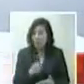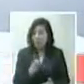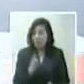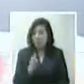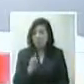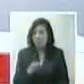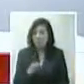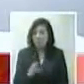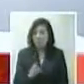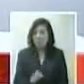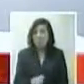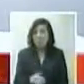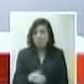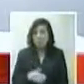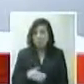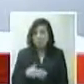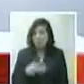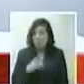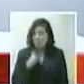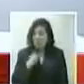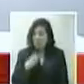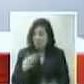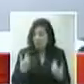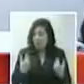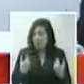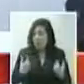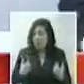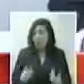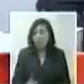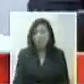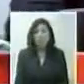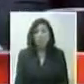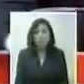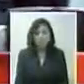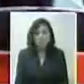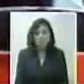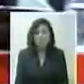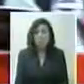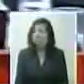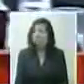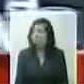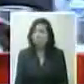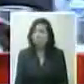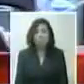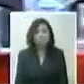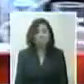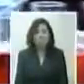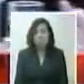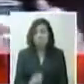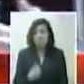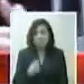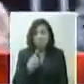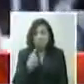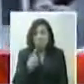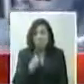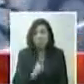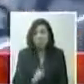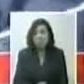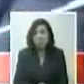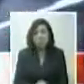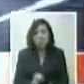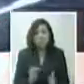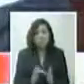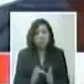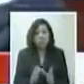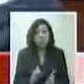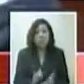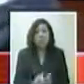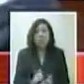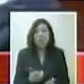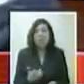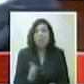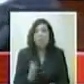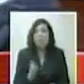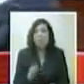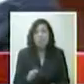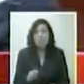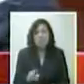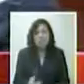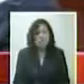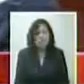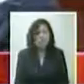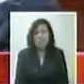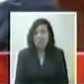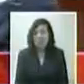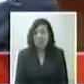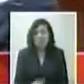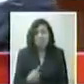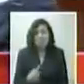Fame podría hacer esos chalecos realmente no yo no conocía exactamente que decía Fame y no